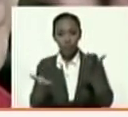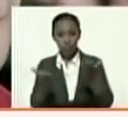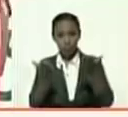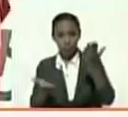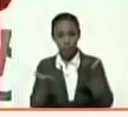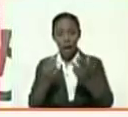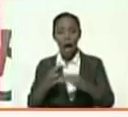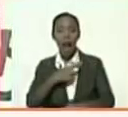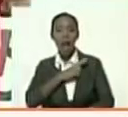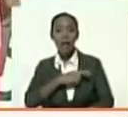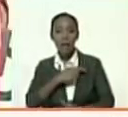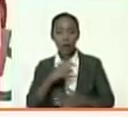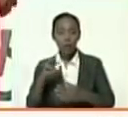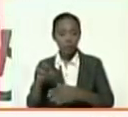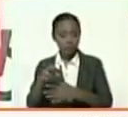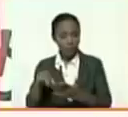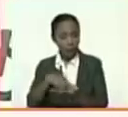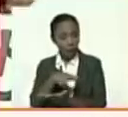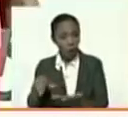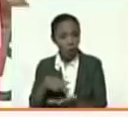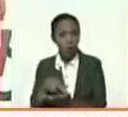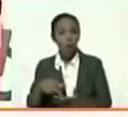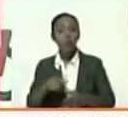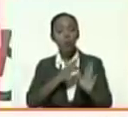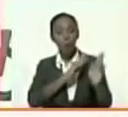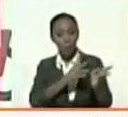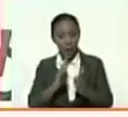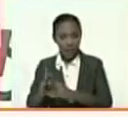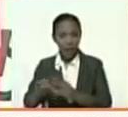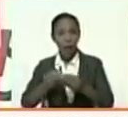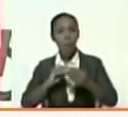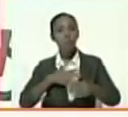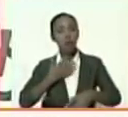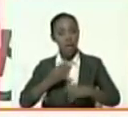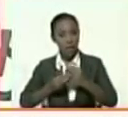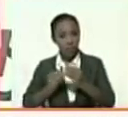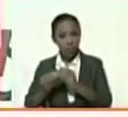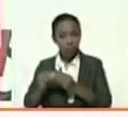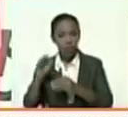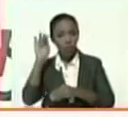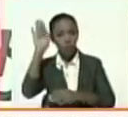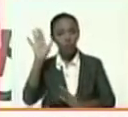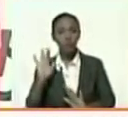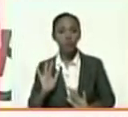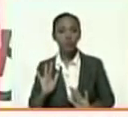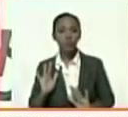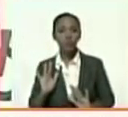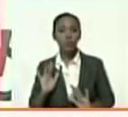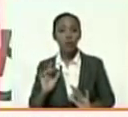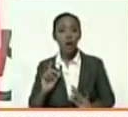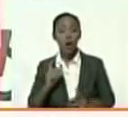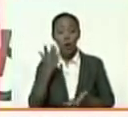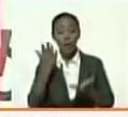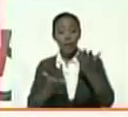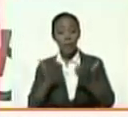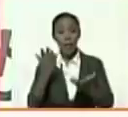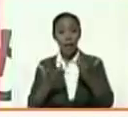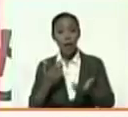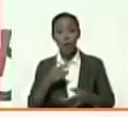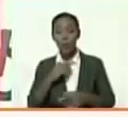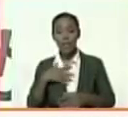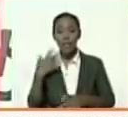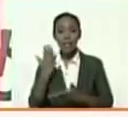puedes construir, tú puedes planificar, tú puedes hacer. Con inestabilidad no puedes hacer nada y dependerá siempre ¿de